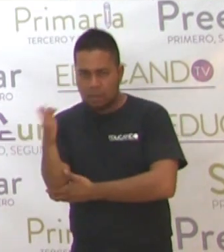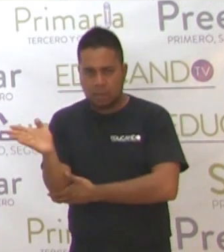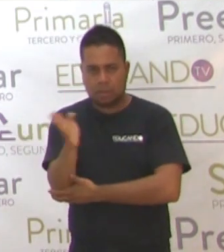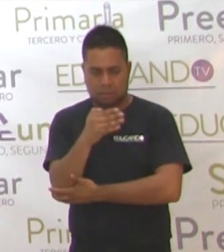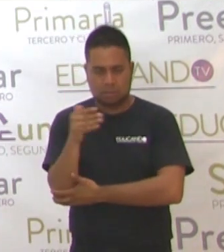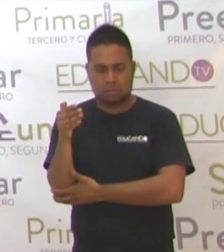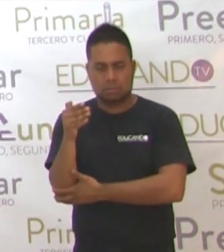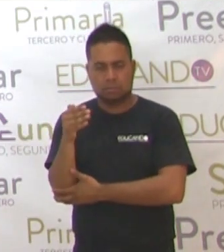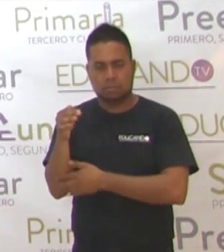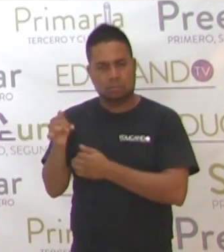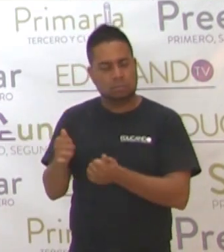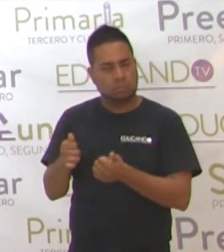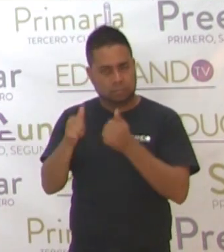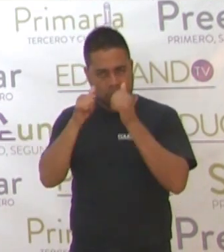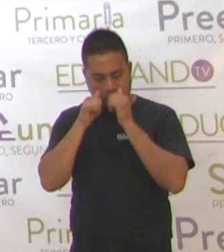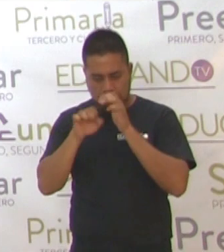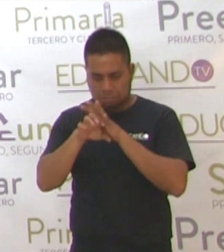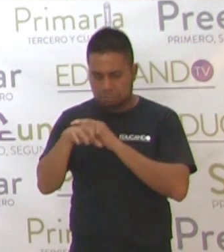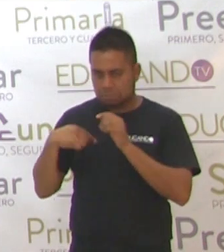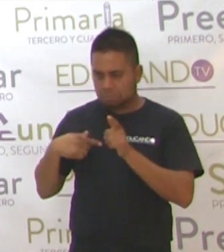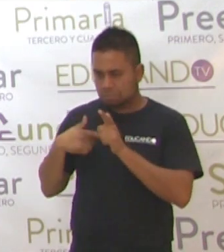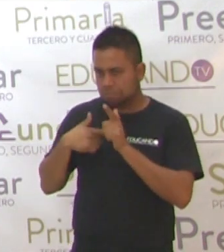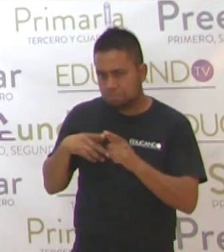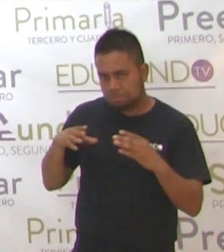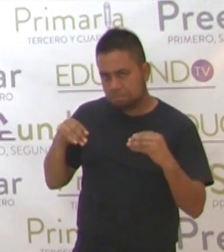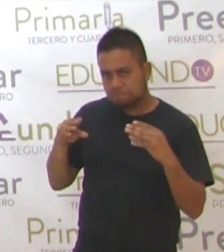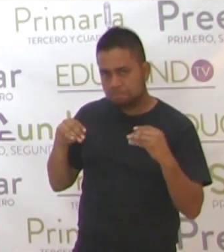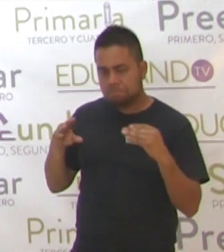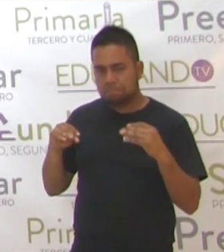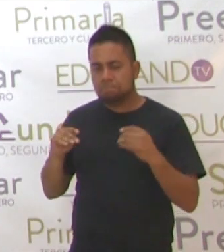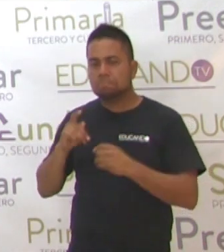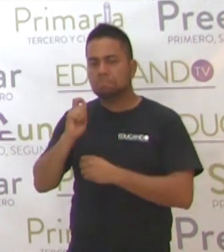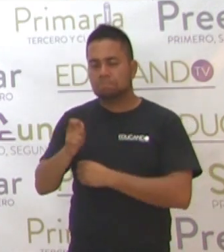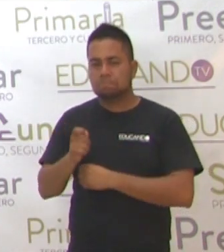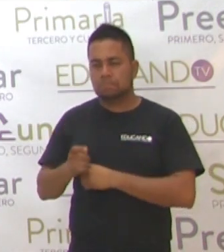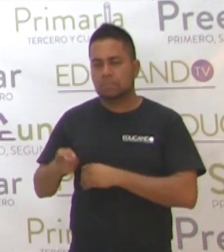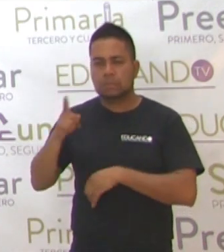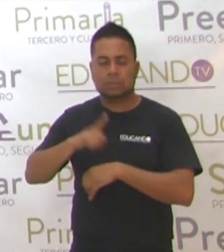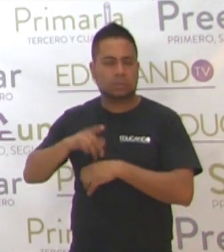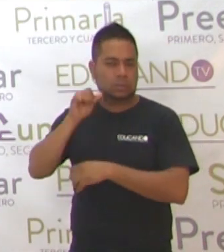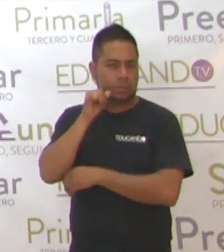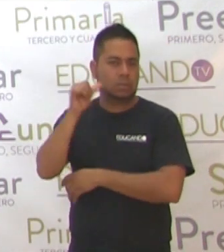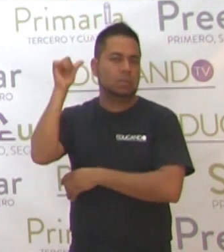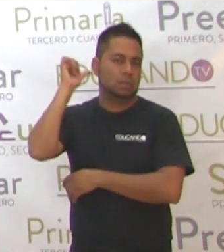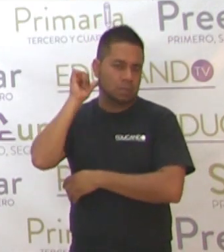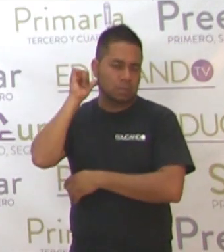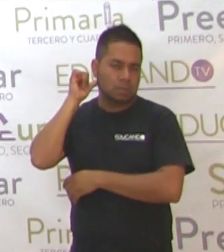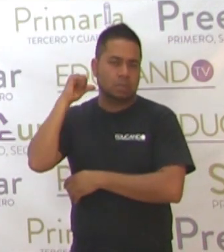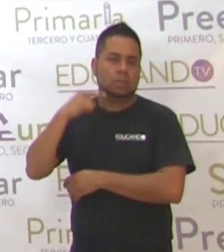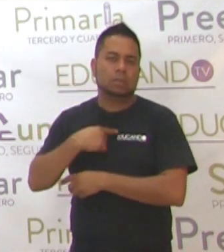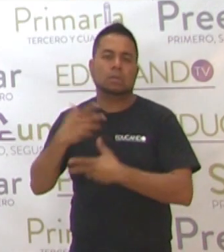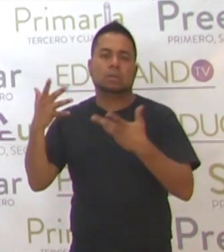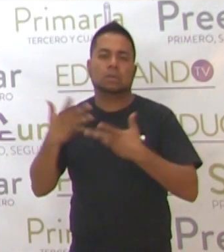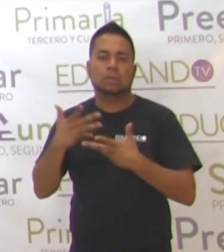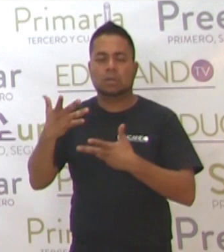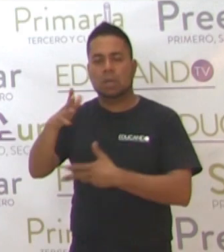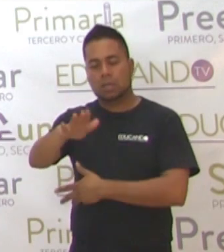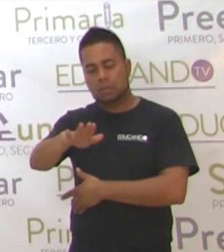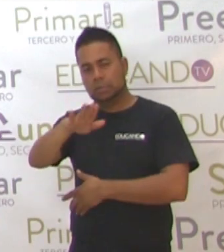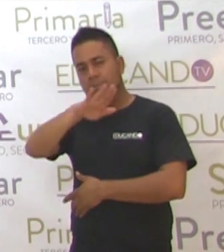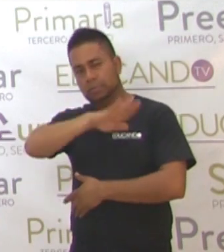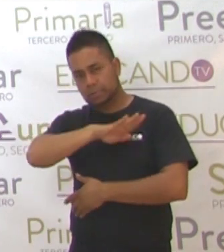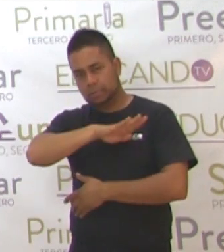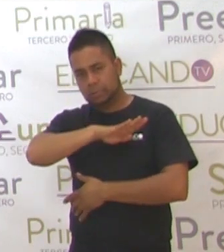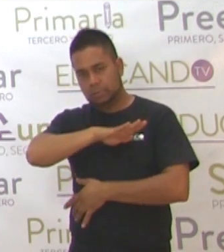mucha atención si yo continúo la plática el día de ayer yo hice honores a la bandera